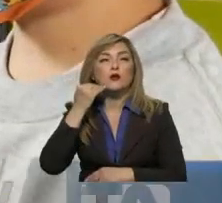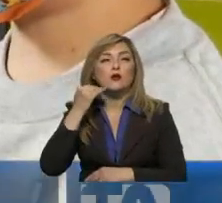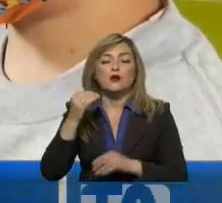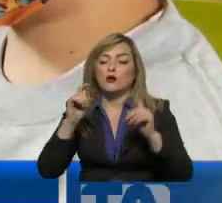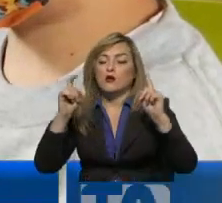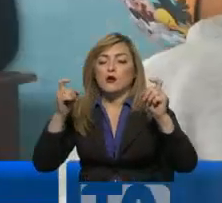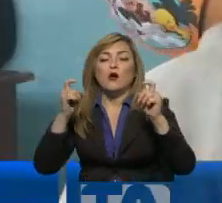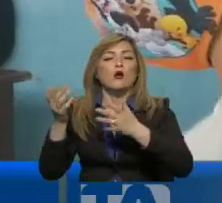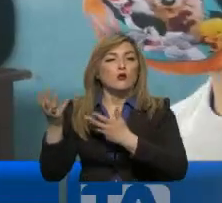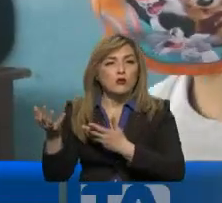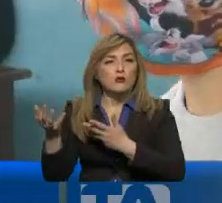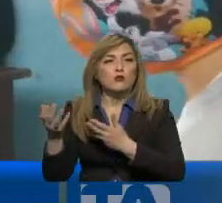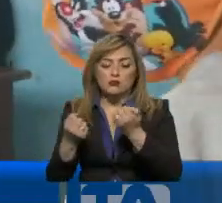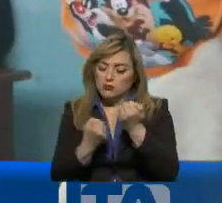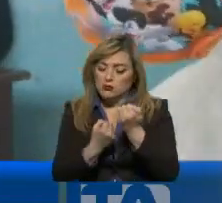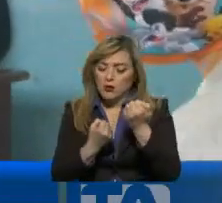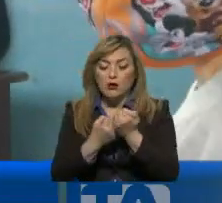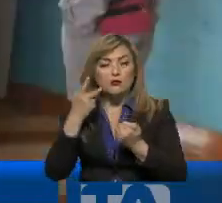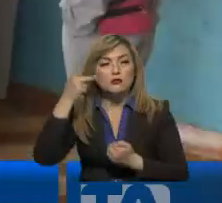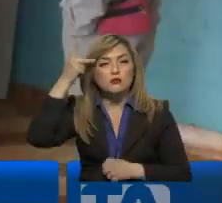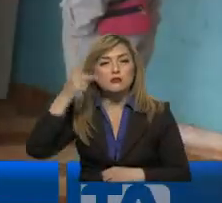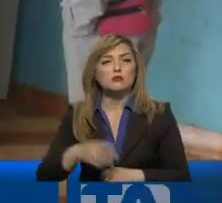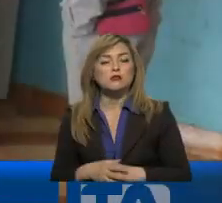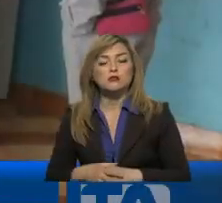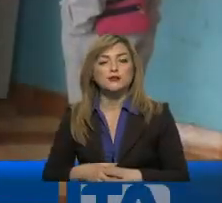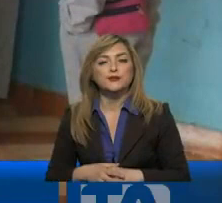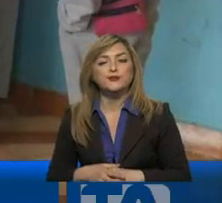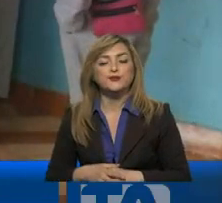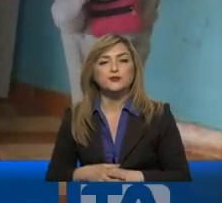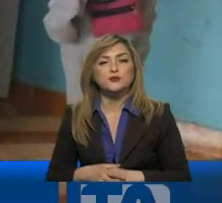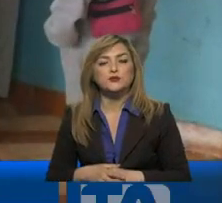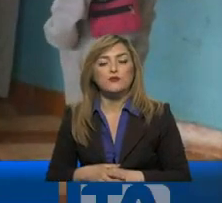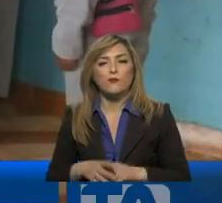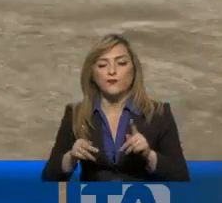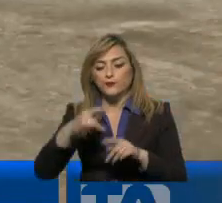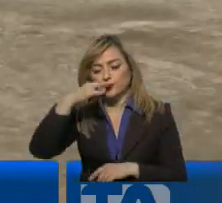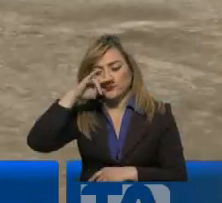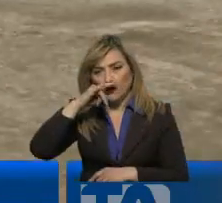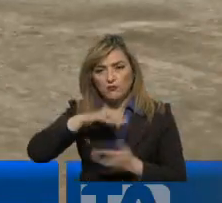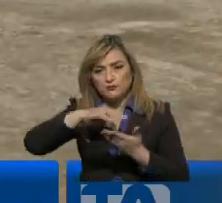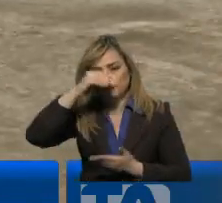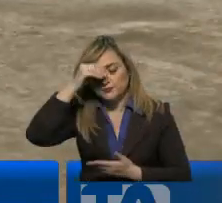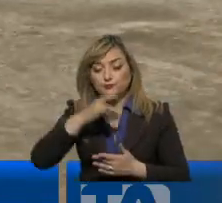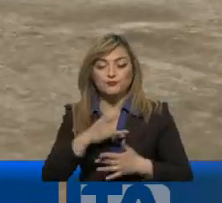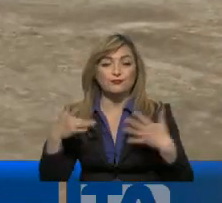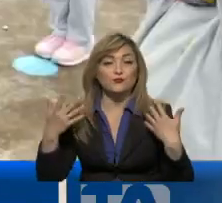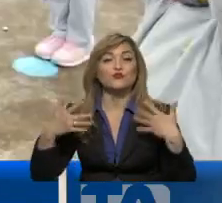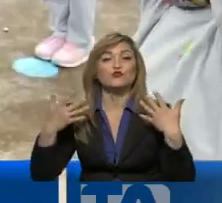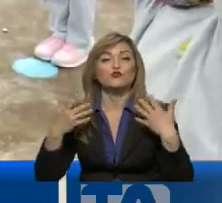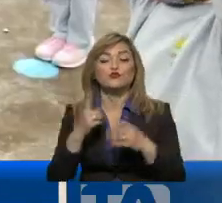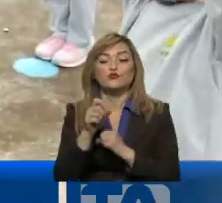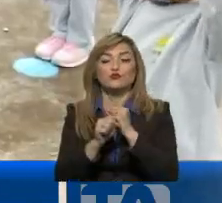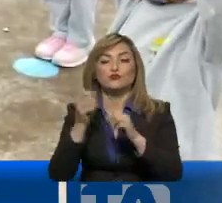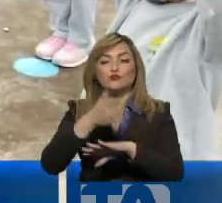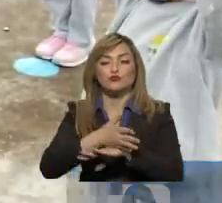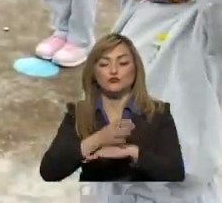la campaña también cuenta con el apoyo de padres. Sin duda, que se les permita a los niños aprender a ser felices un año